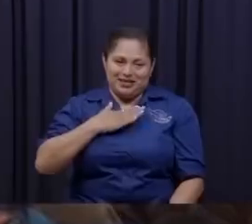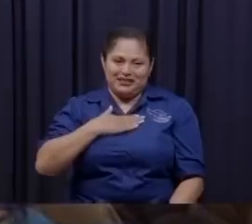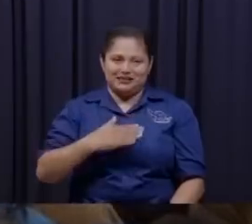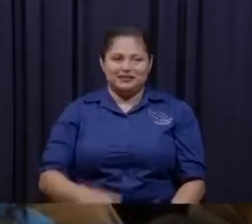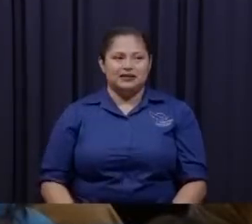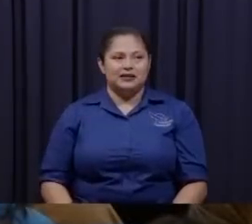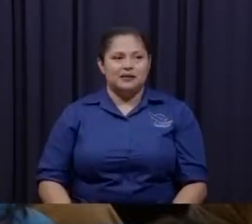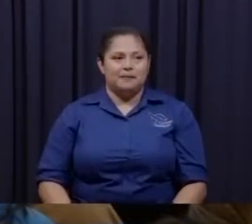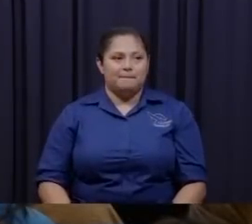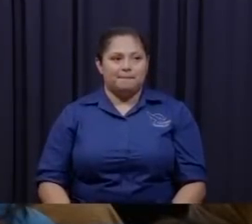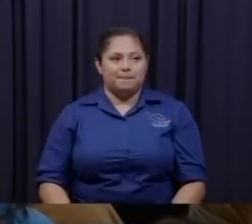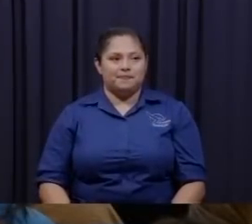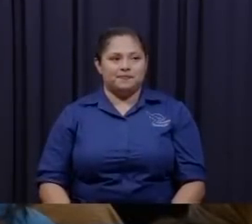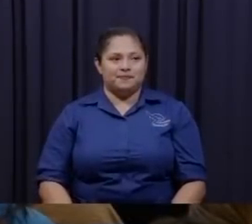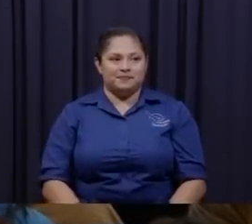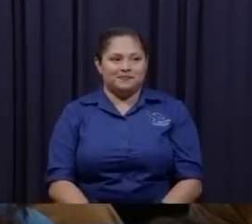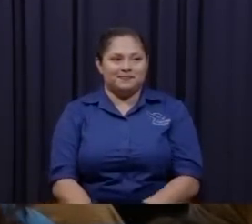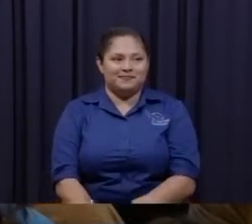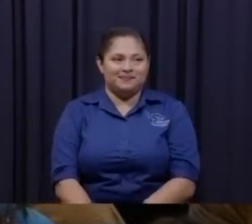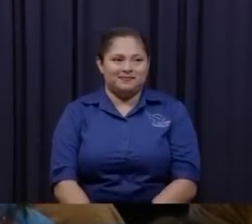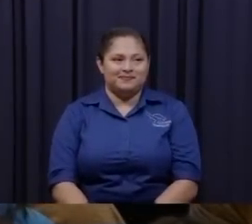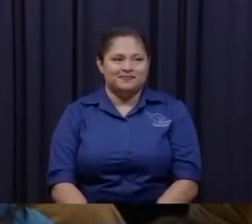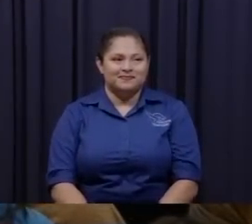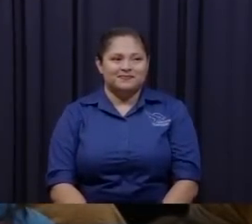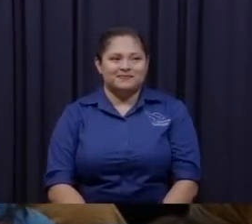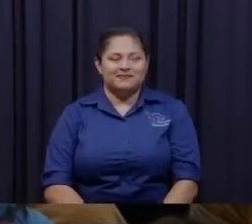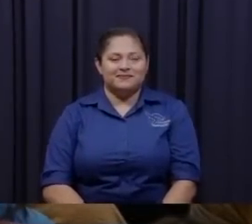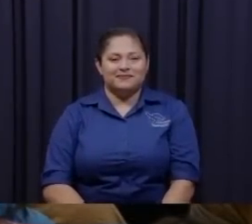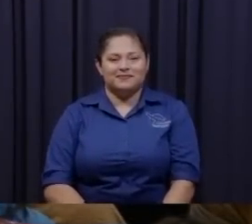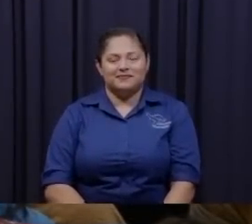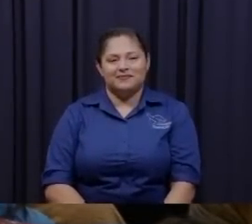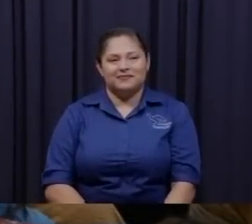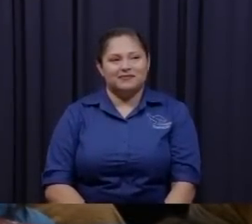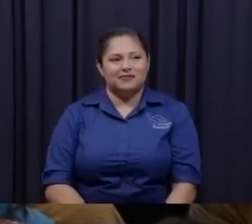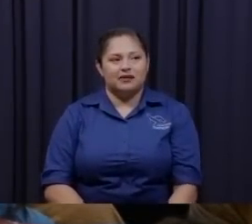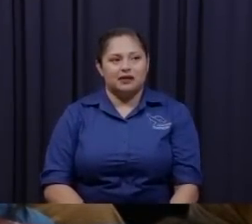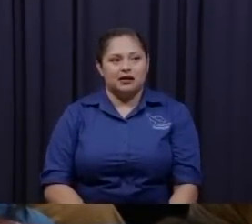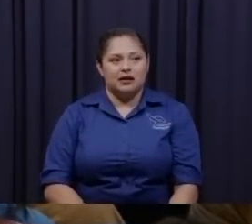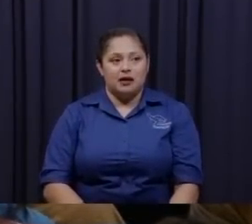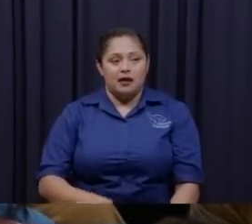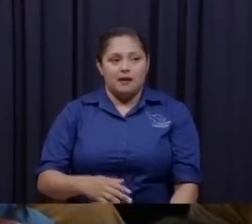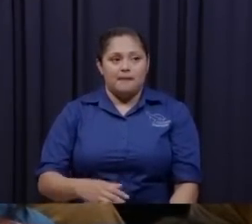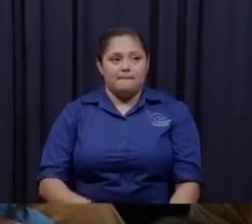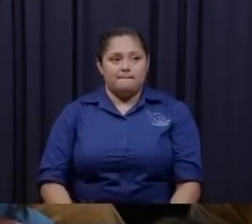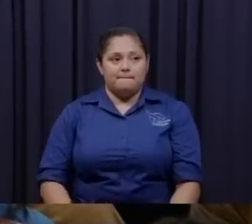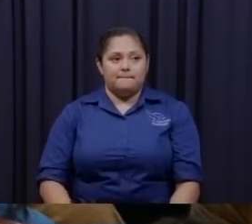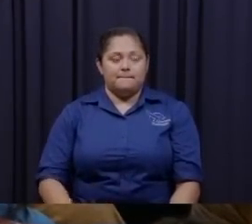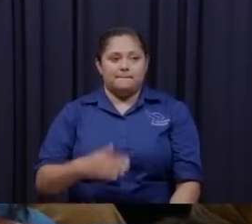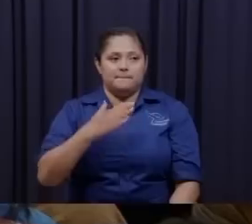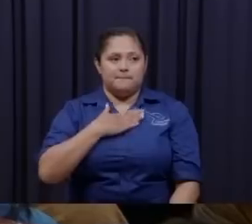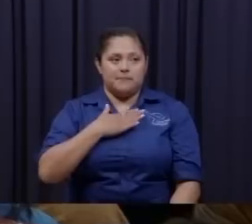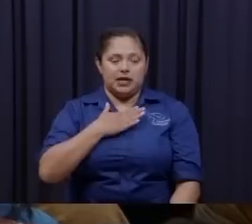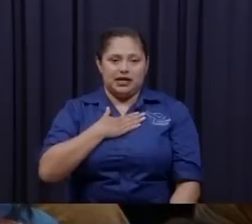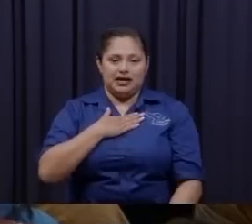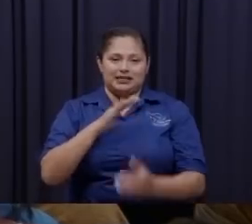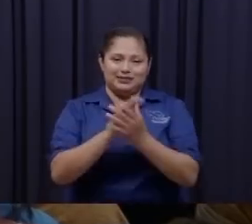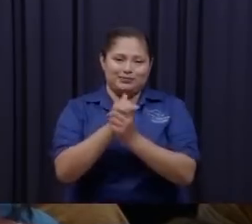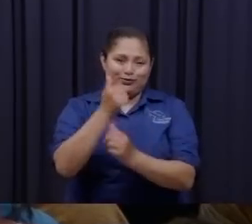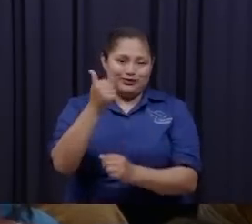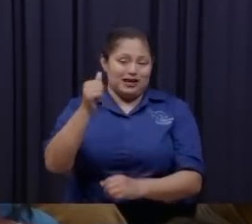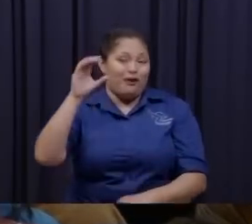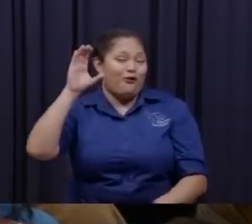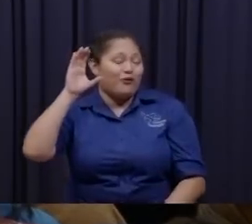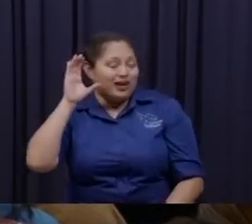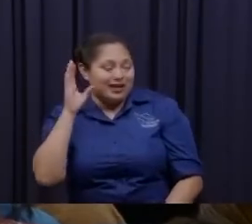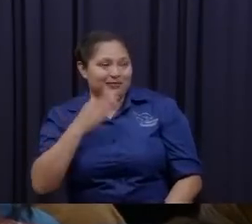Solo que la había contaminado, creo yo, de tanta amargura que tenía yo, ¿eh? Pero ella pacientemente me había oído. Ya